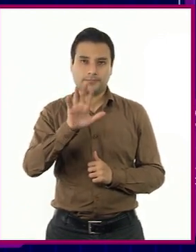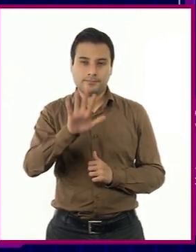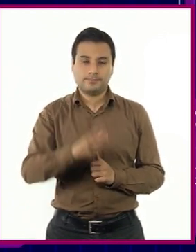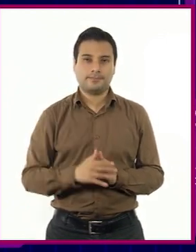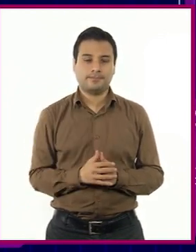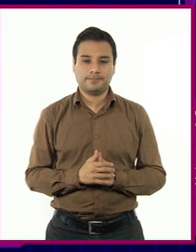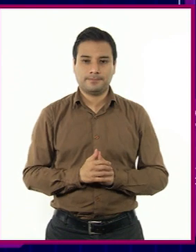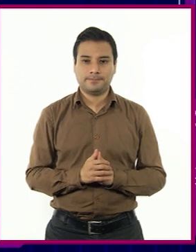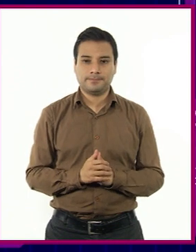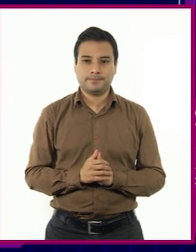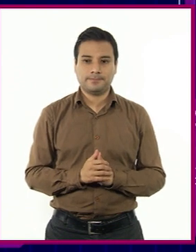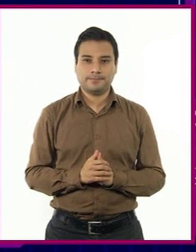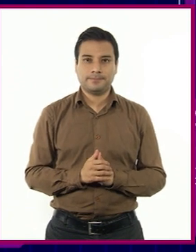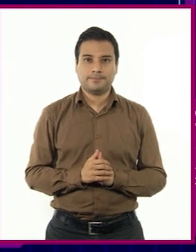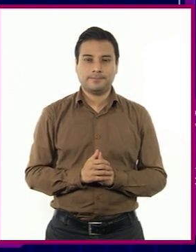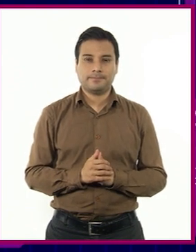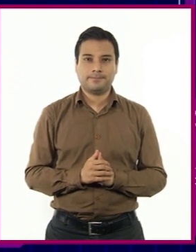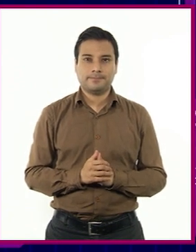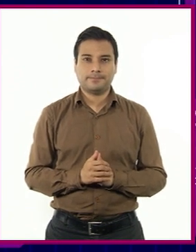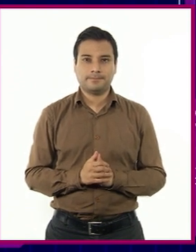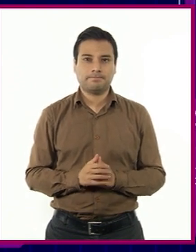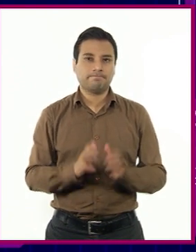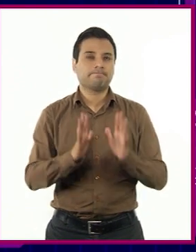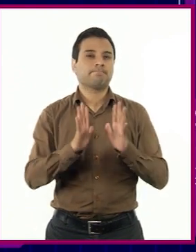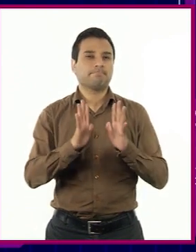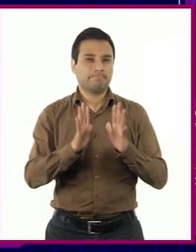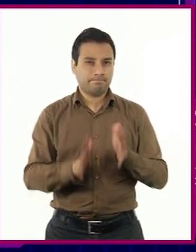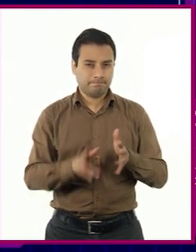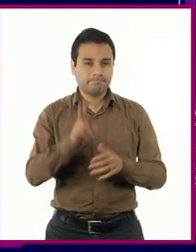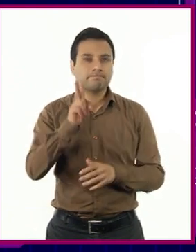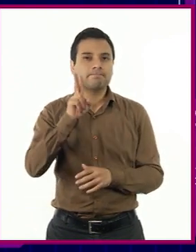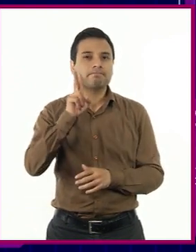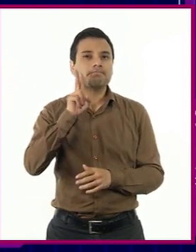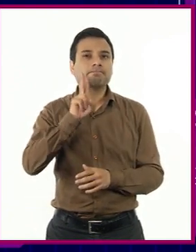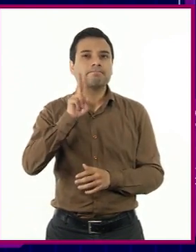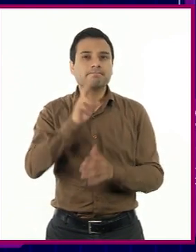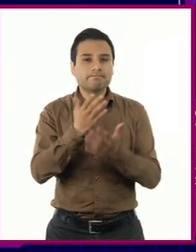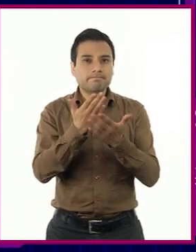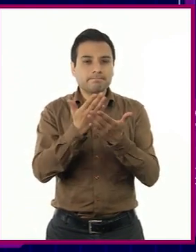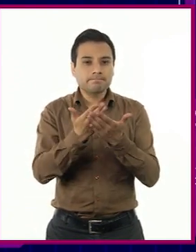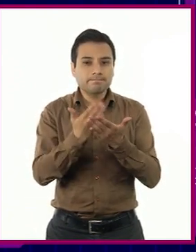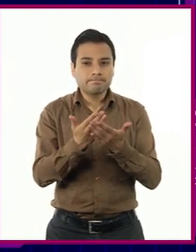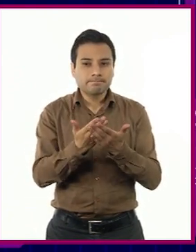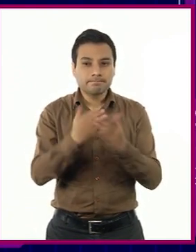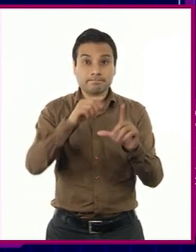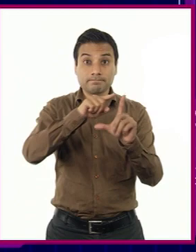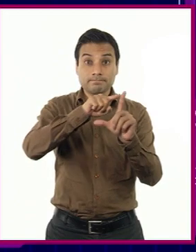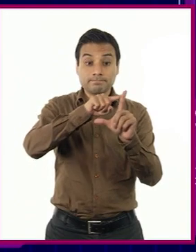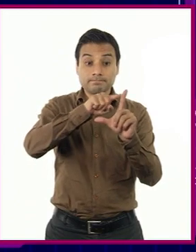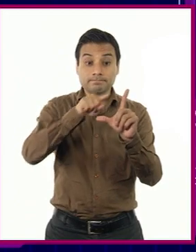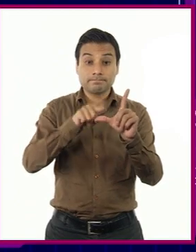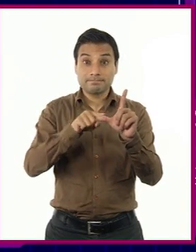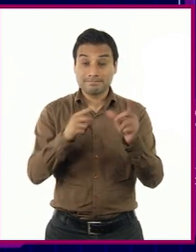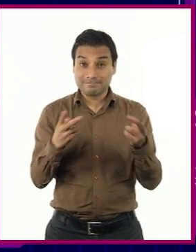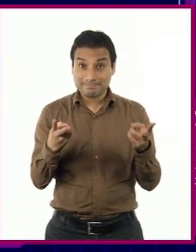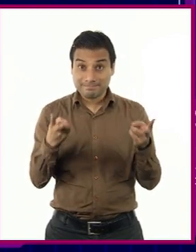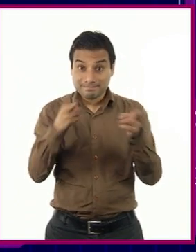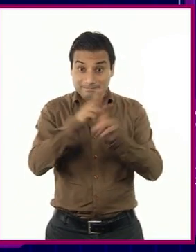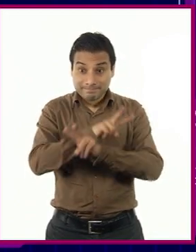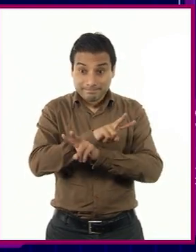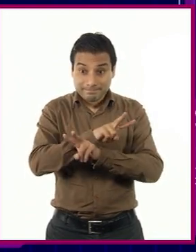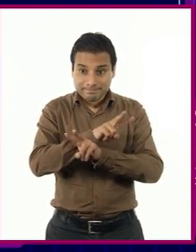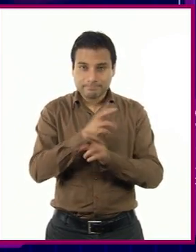grados. De esta manera, queda comprobado que los ángulos opuestos de cualquier